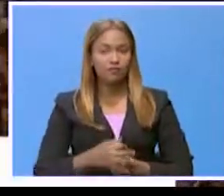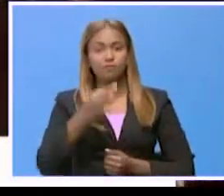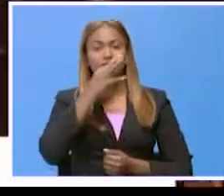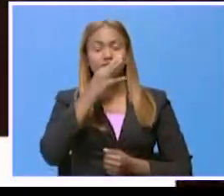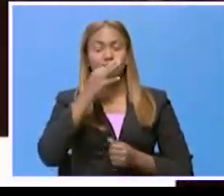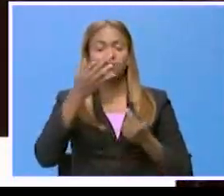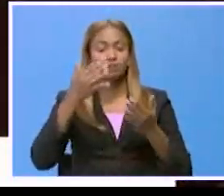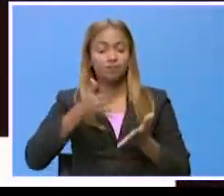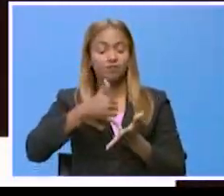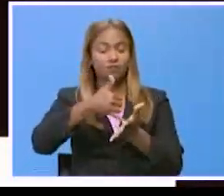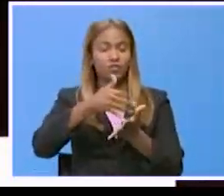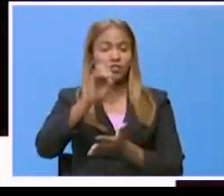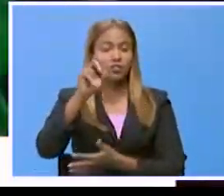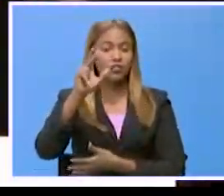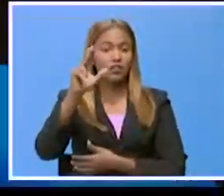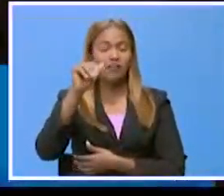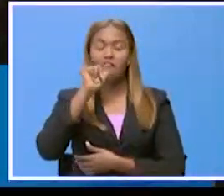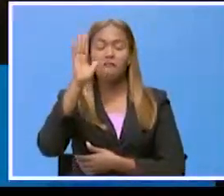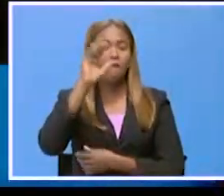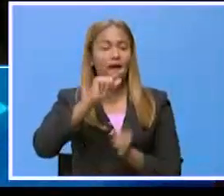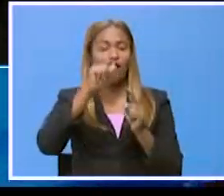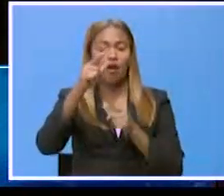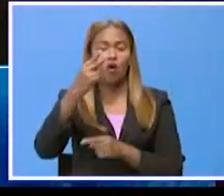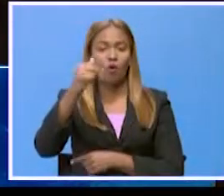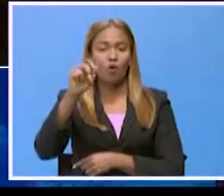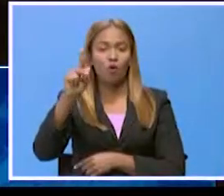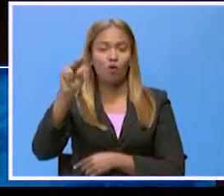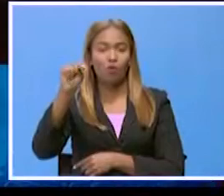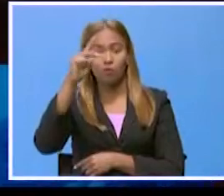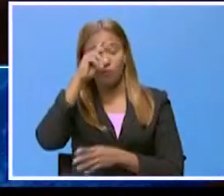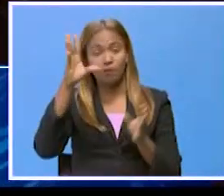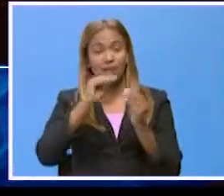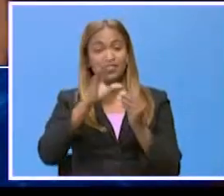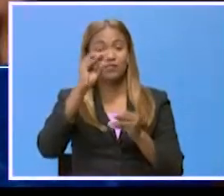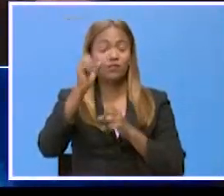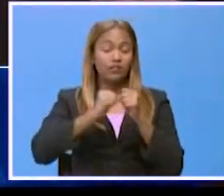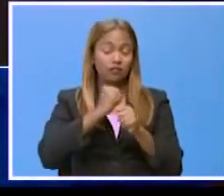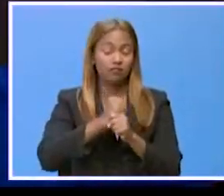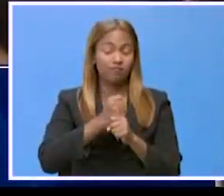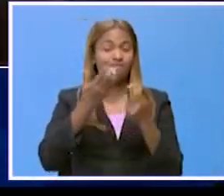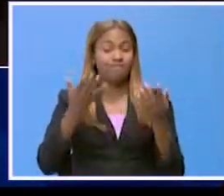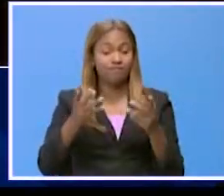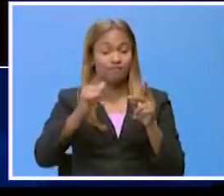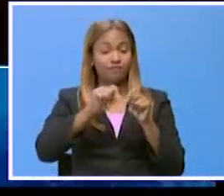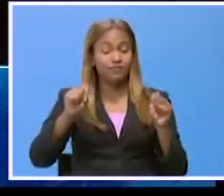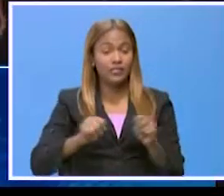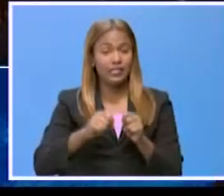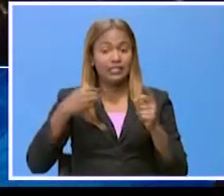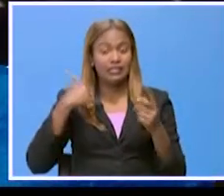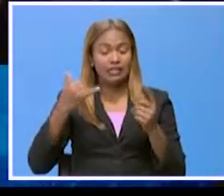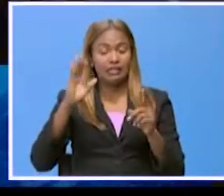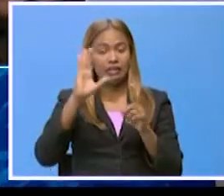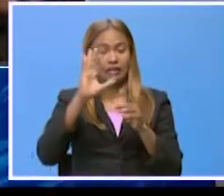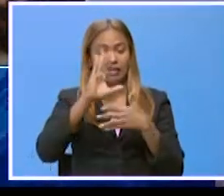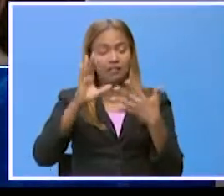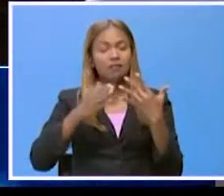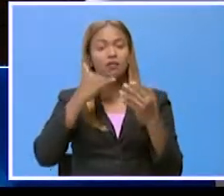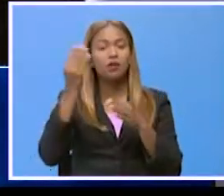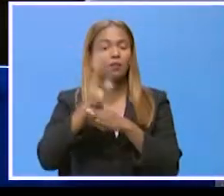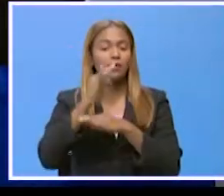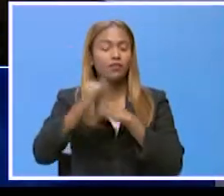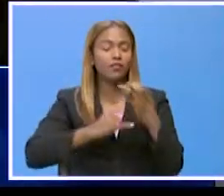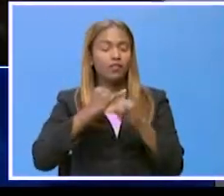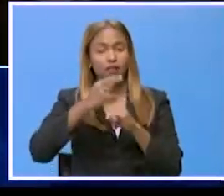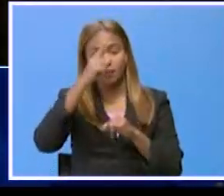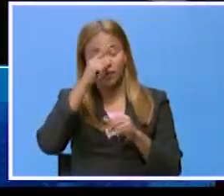de los oscars no se emitirán en hong kong por primera vez en más de 50 años a pesar de que el territorio compite en la categoría de la mejor película internacional